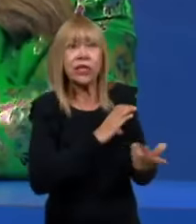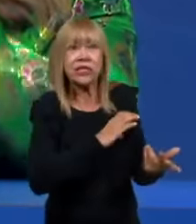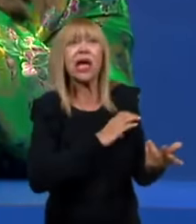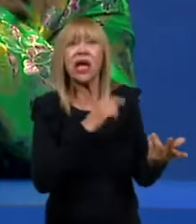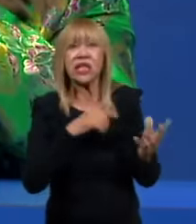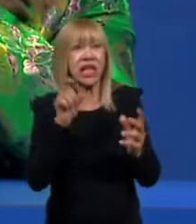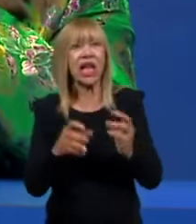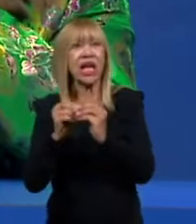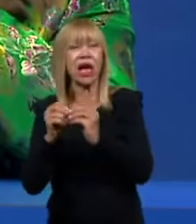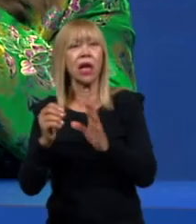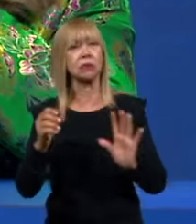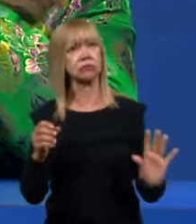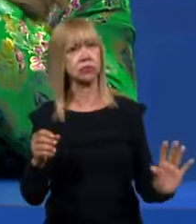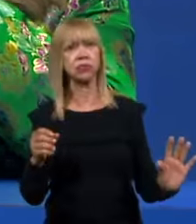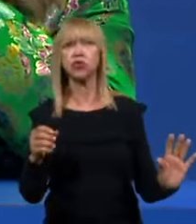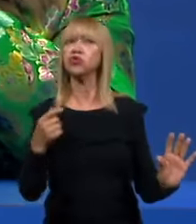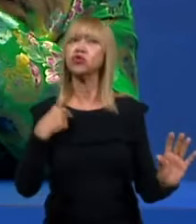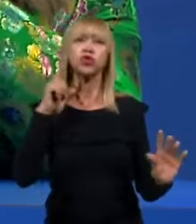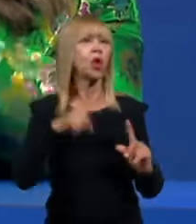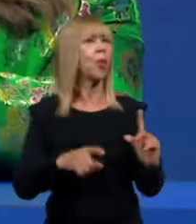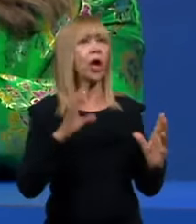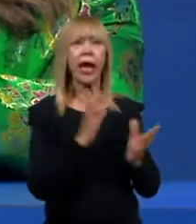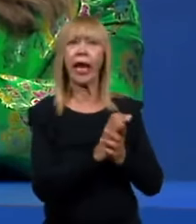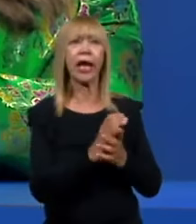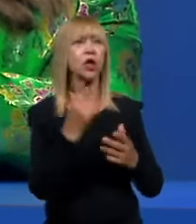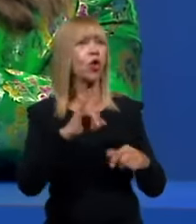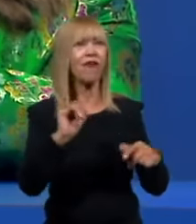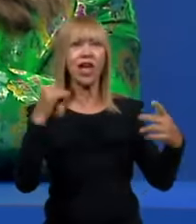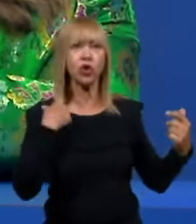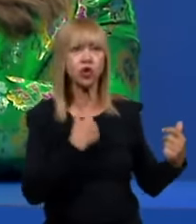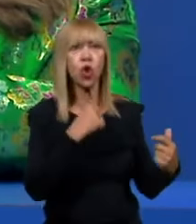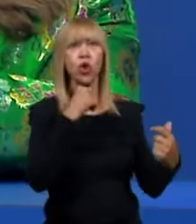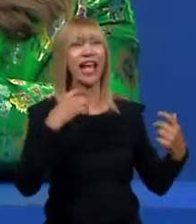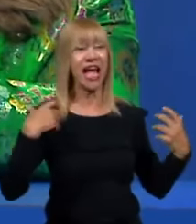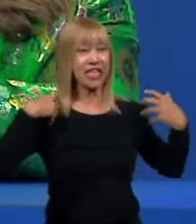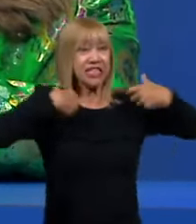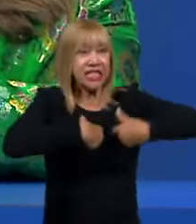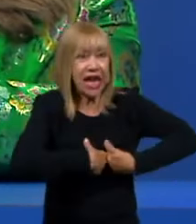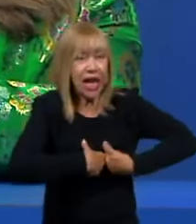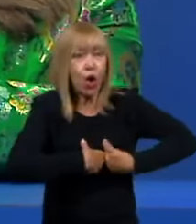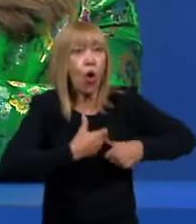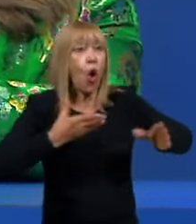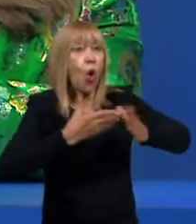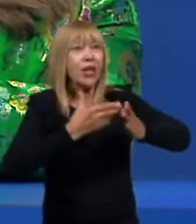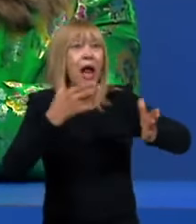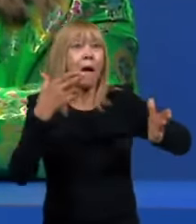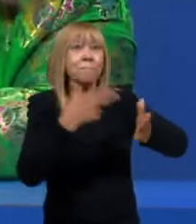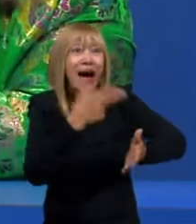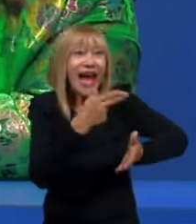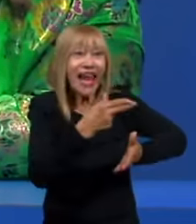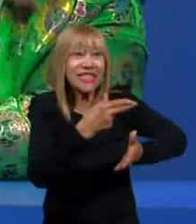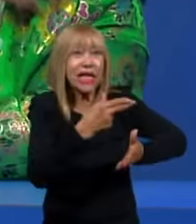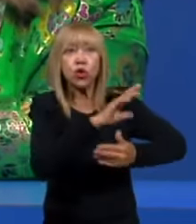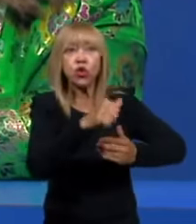que lo hacen. Yo no puedo ni creer que todavía a estas alturas no tengan chalecos antibalas toda la uniformada. La realidad es que